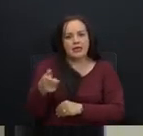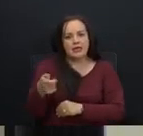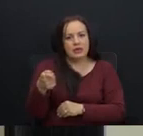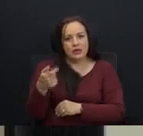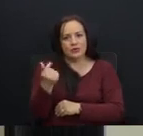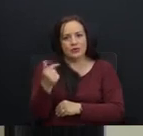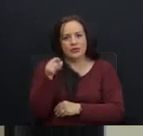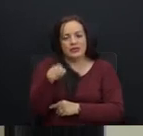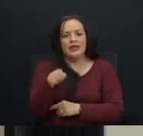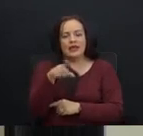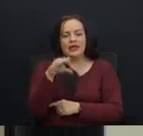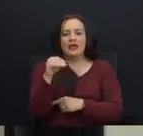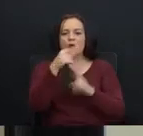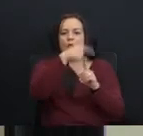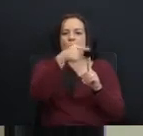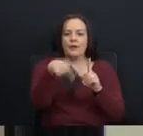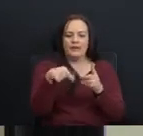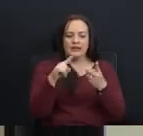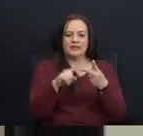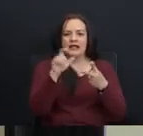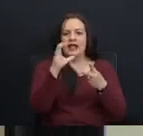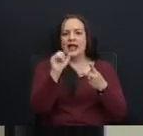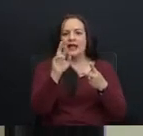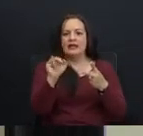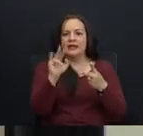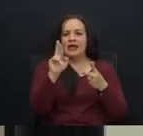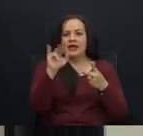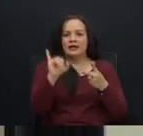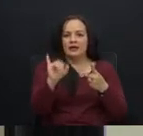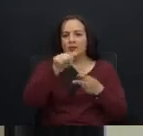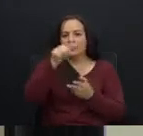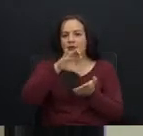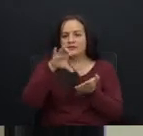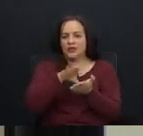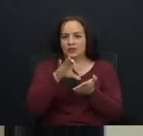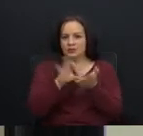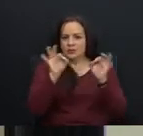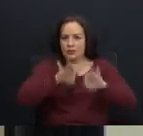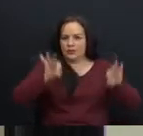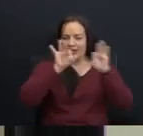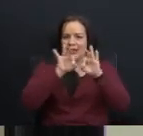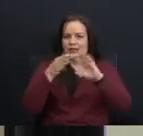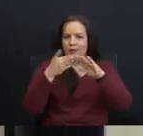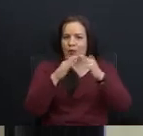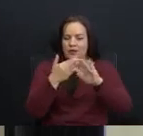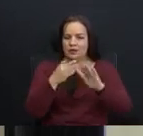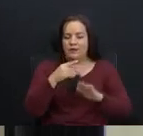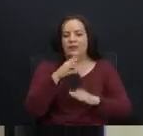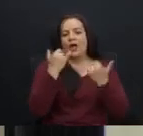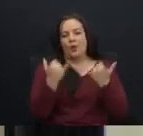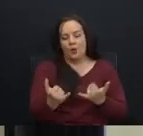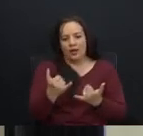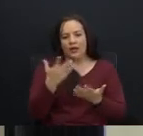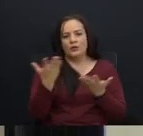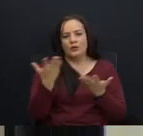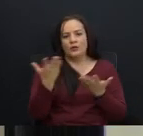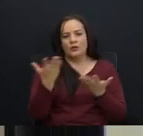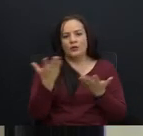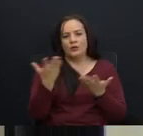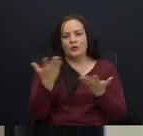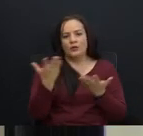también en Cariari, que es otro centro de población importante? La conclusión a la que yo llego es que un banco que hace eso es un banco que